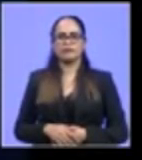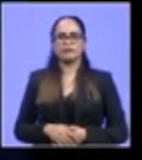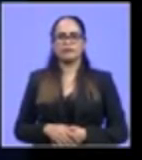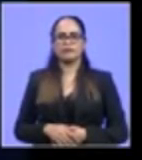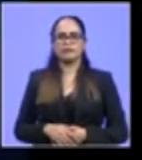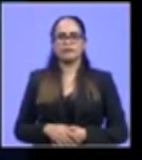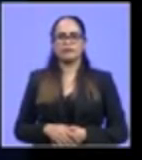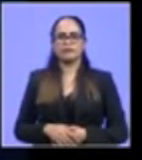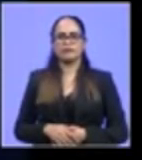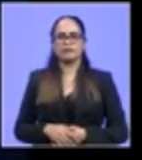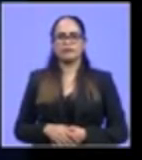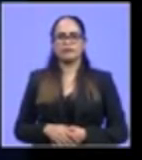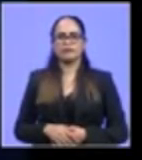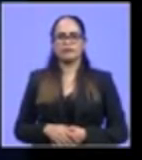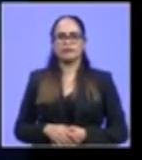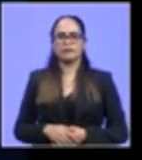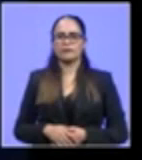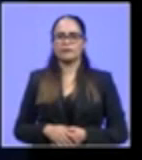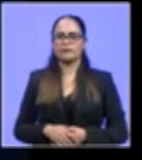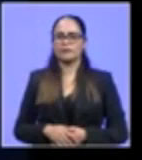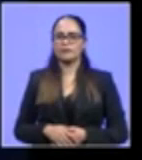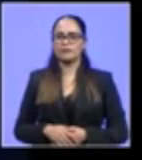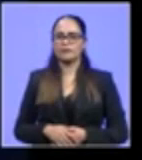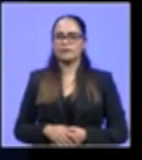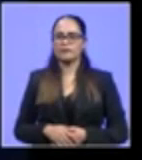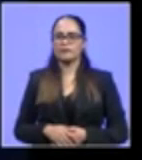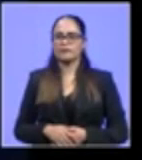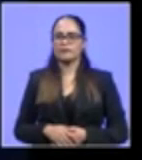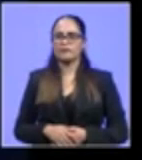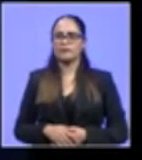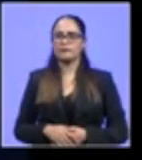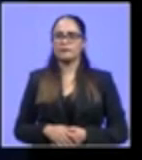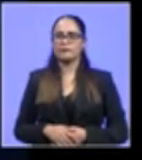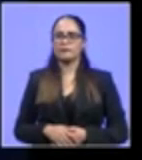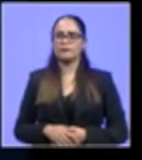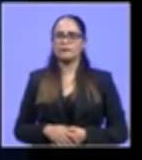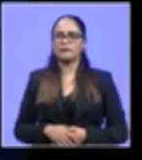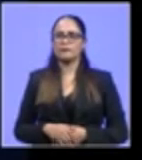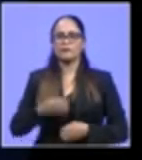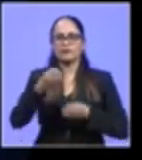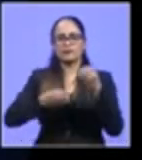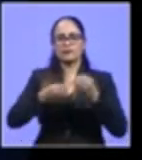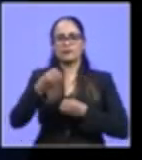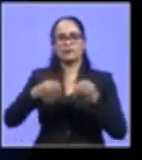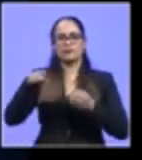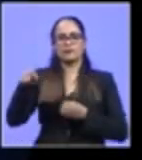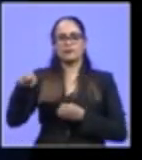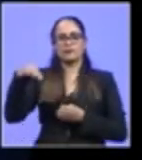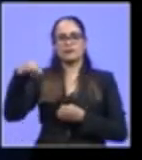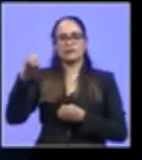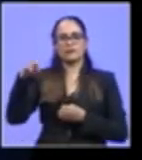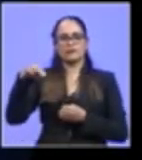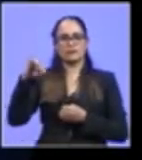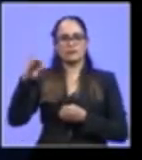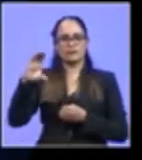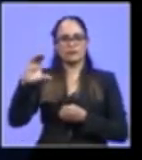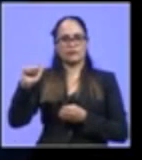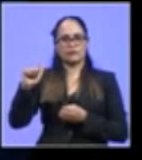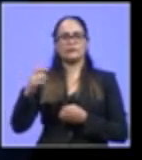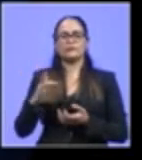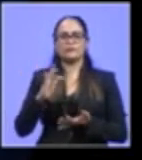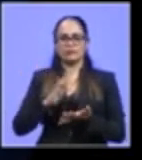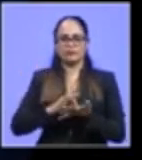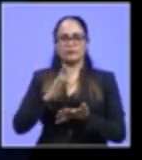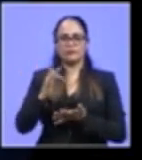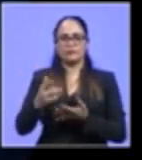partidos políticos dado que si pretenden conformarse con esa calidad su actuar debe ajustarse a los estándares mínimos exigidos a esas organizaciones